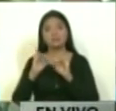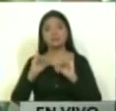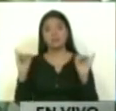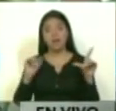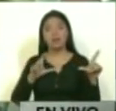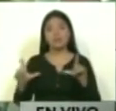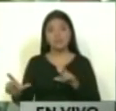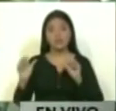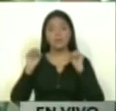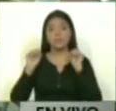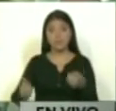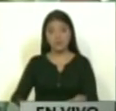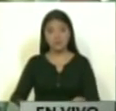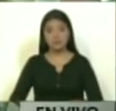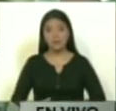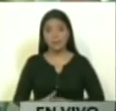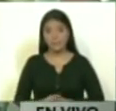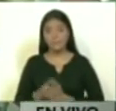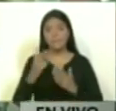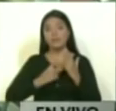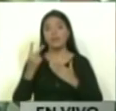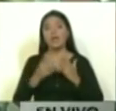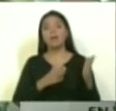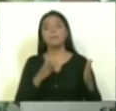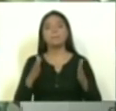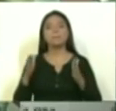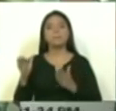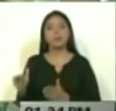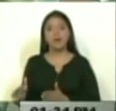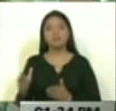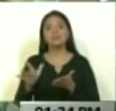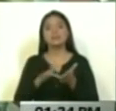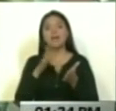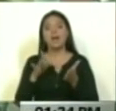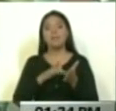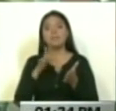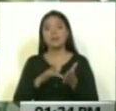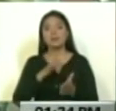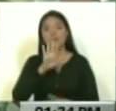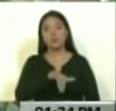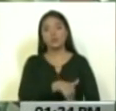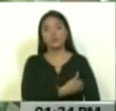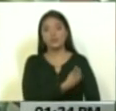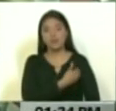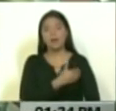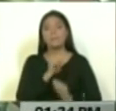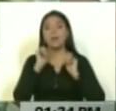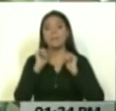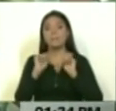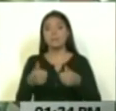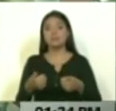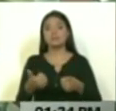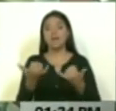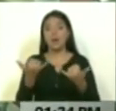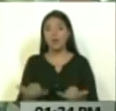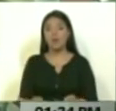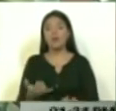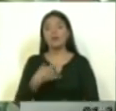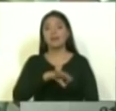el arranque del plan nuevo de las tabletas universitarias para arrancar en el mes de